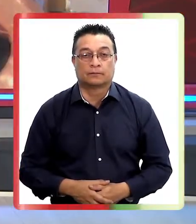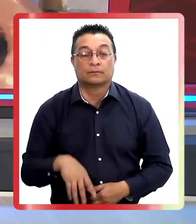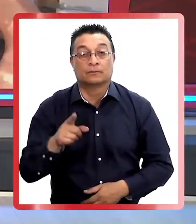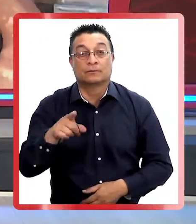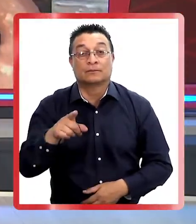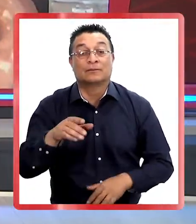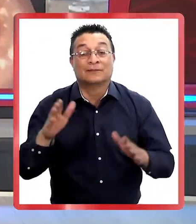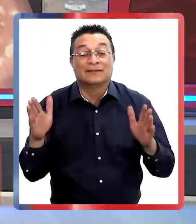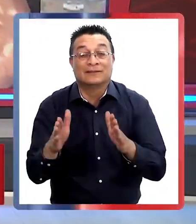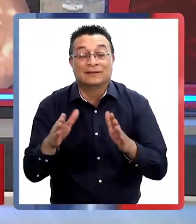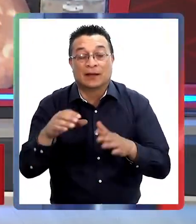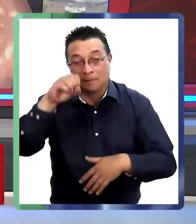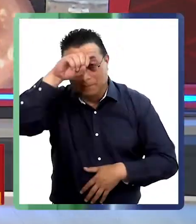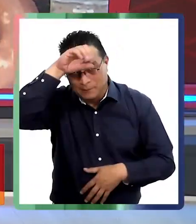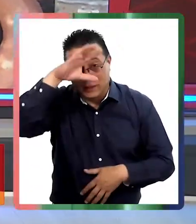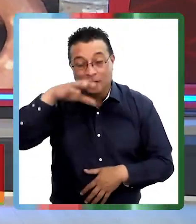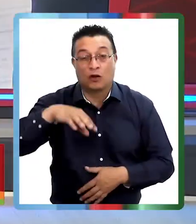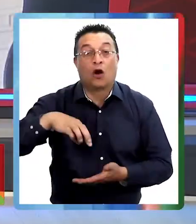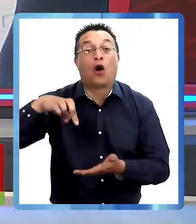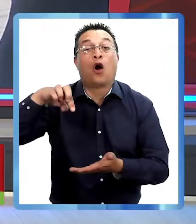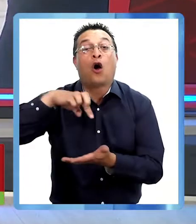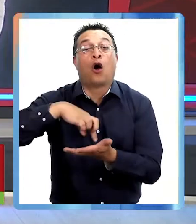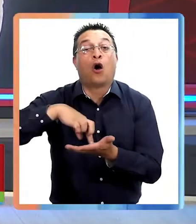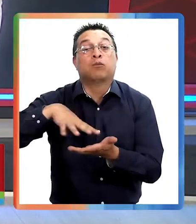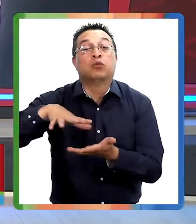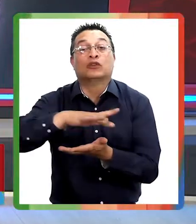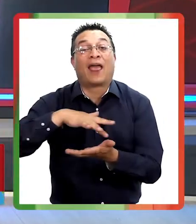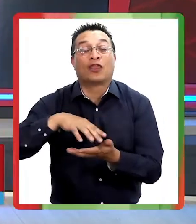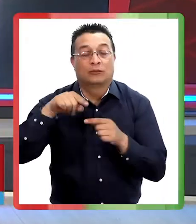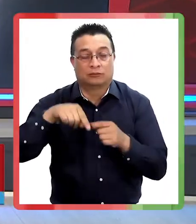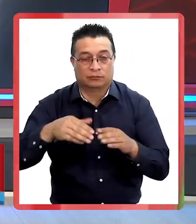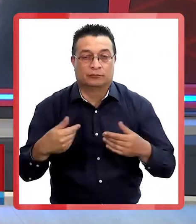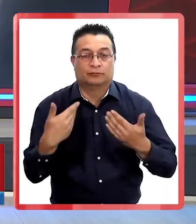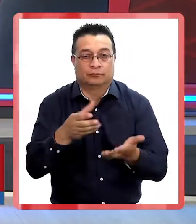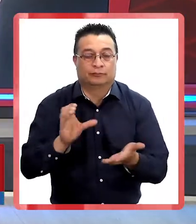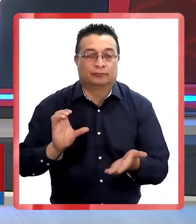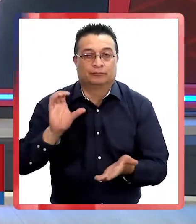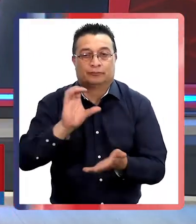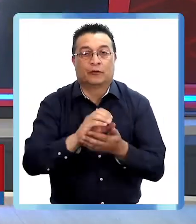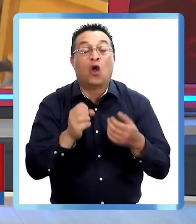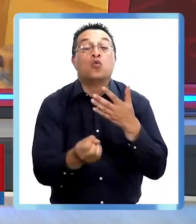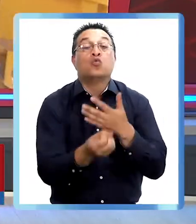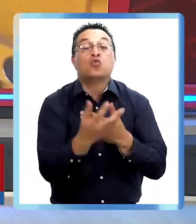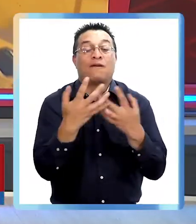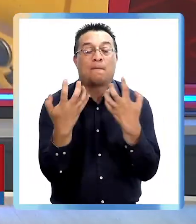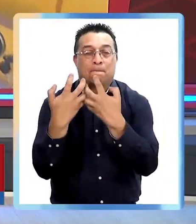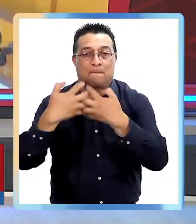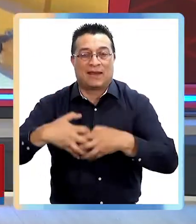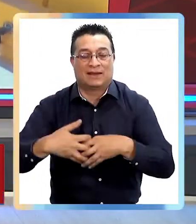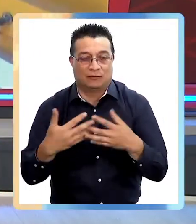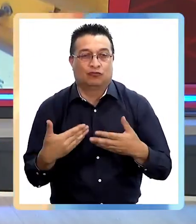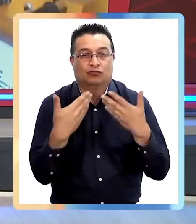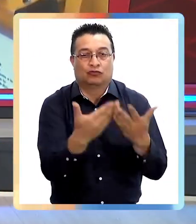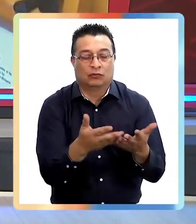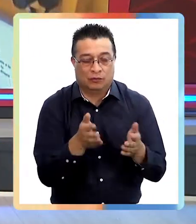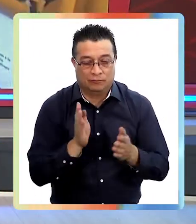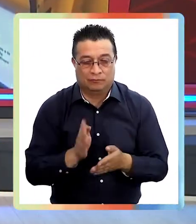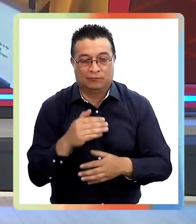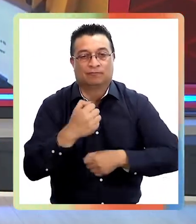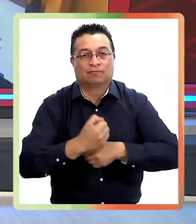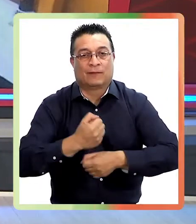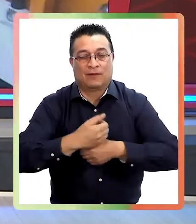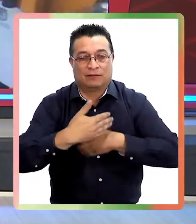Los pequeños mineros de Putaendo recibieron del gobierno regional de Valparaíso nueva maquinaria que les va a permitir mantener sus